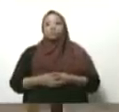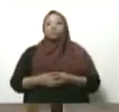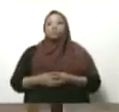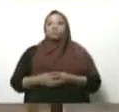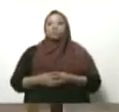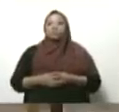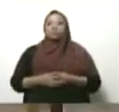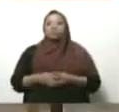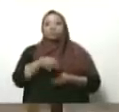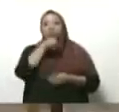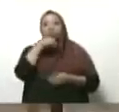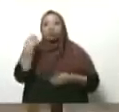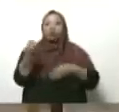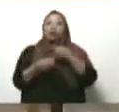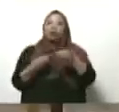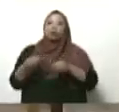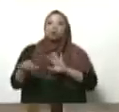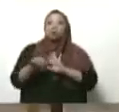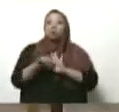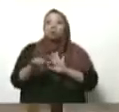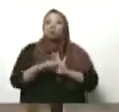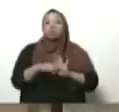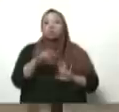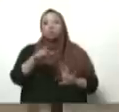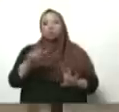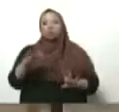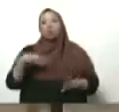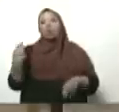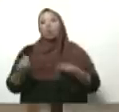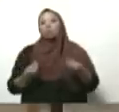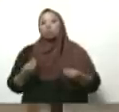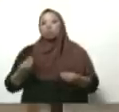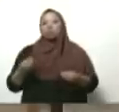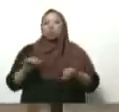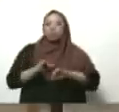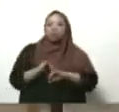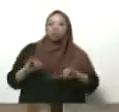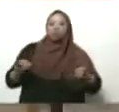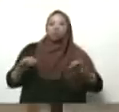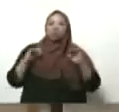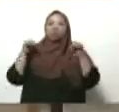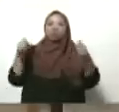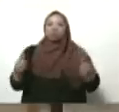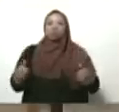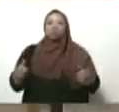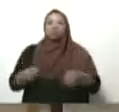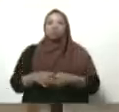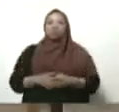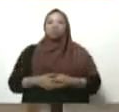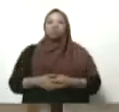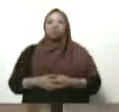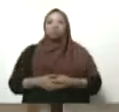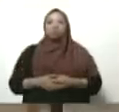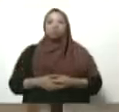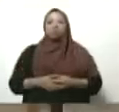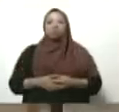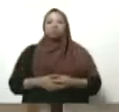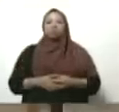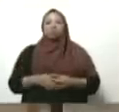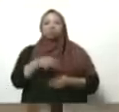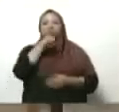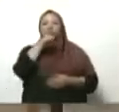eso acerca porque tiene que ser así es romper absoluta y totalmente con la